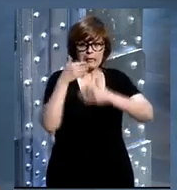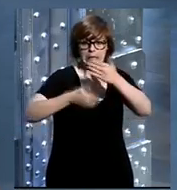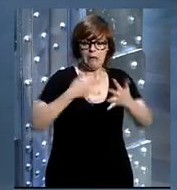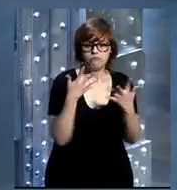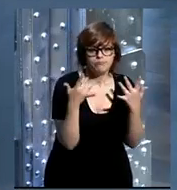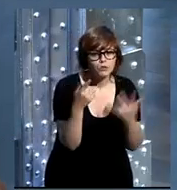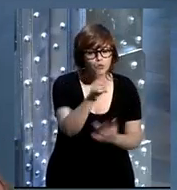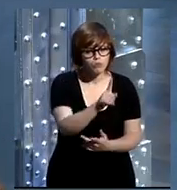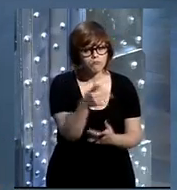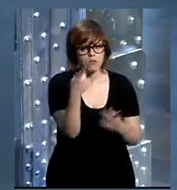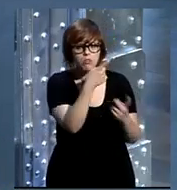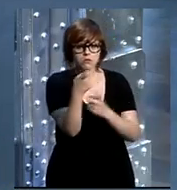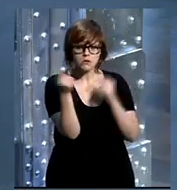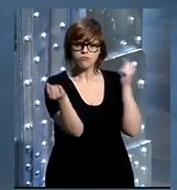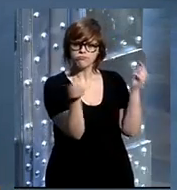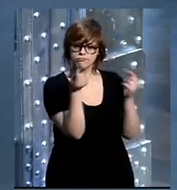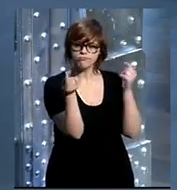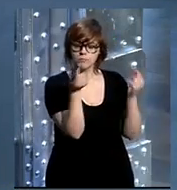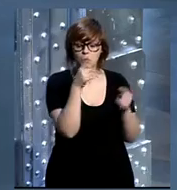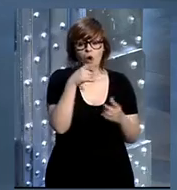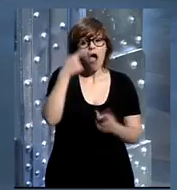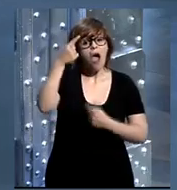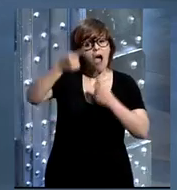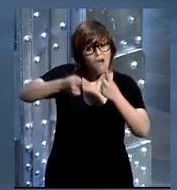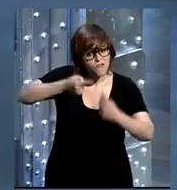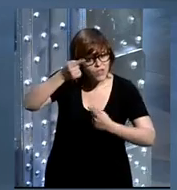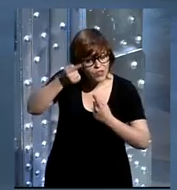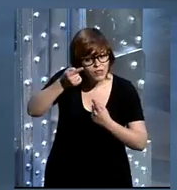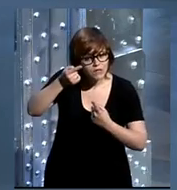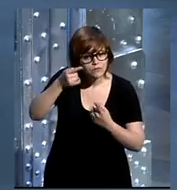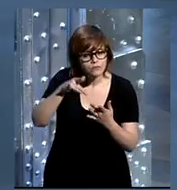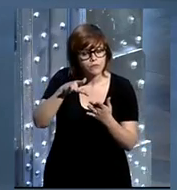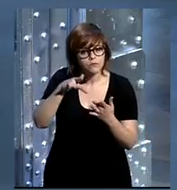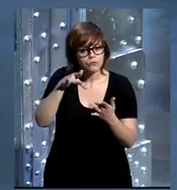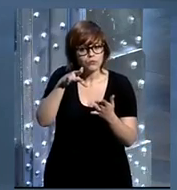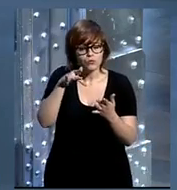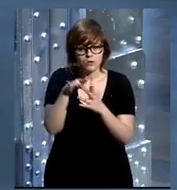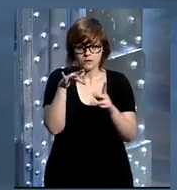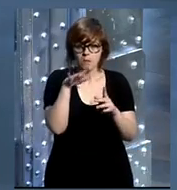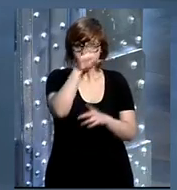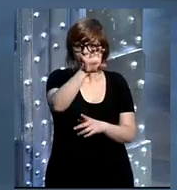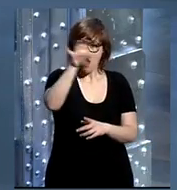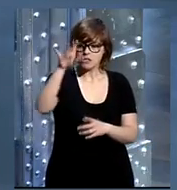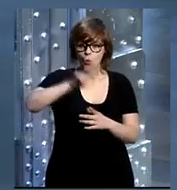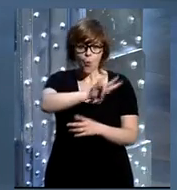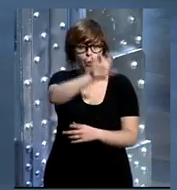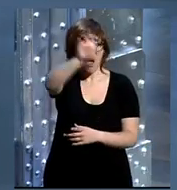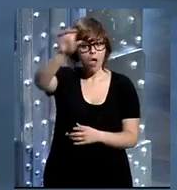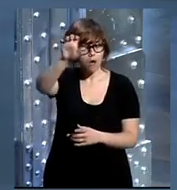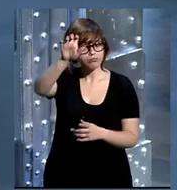que, o en relación a la que muchas veces pues se encuentra en cada uno de los países miembros de la